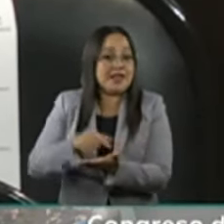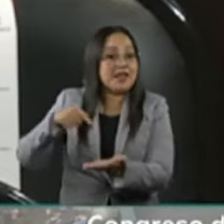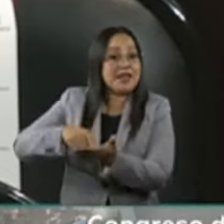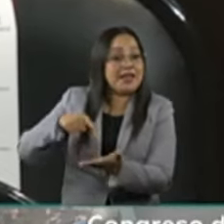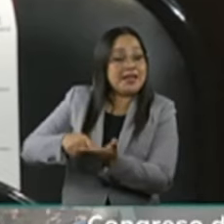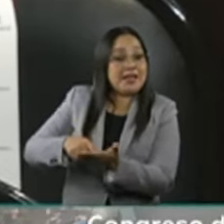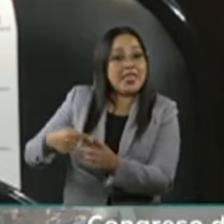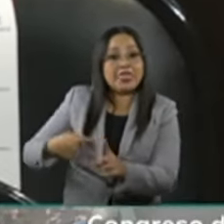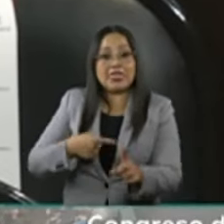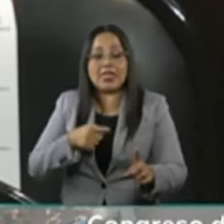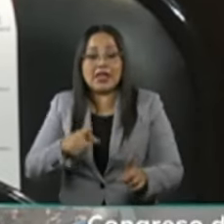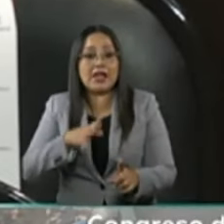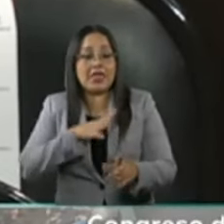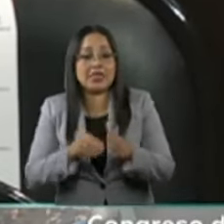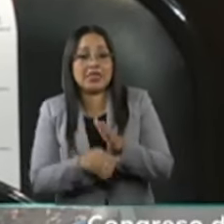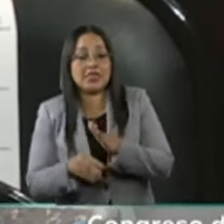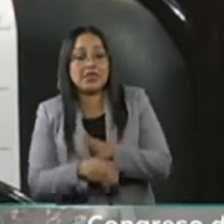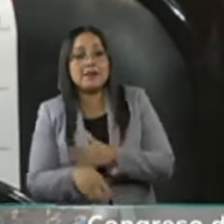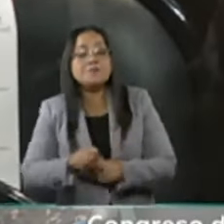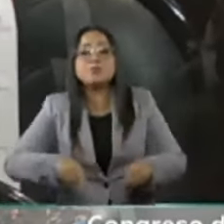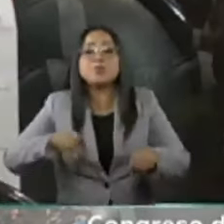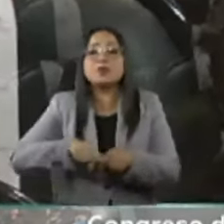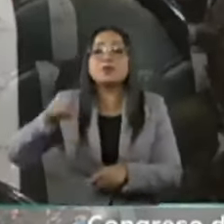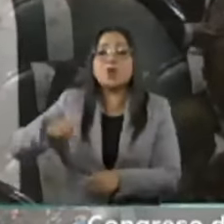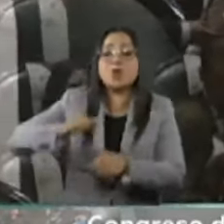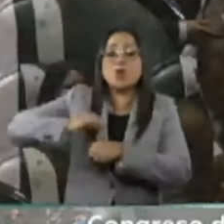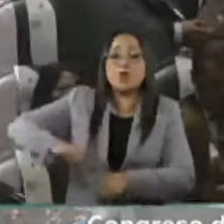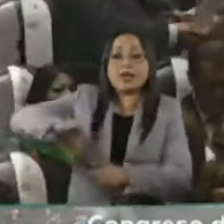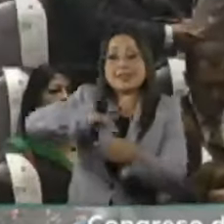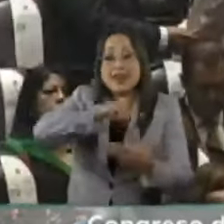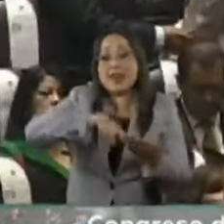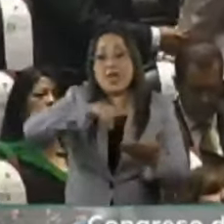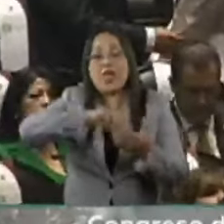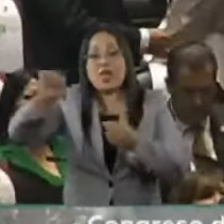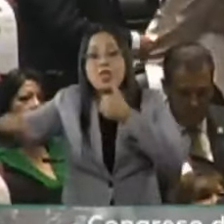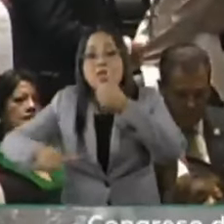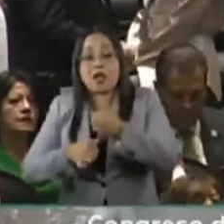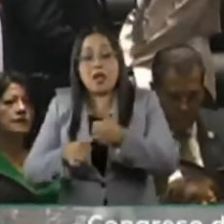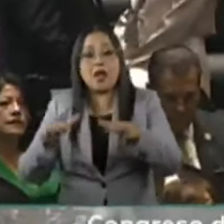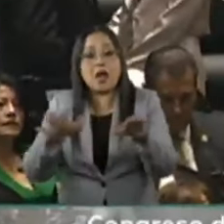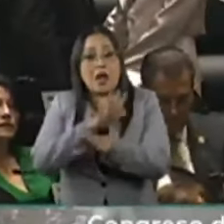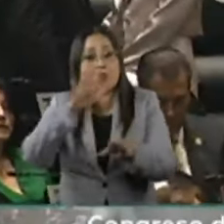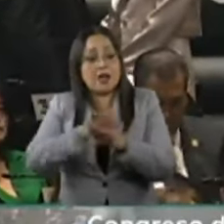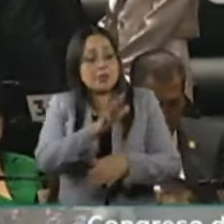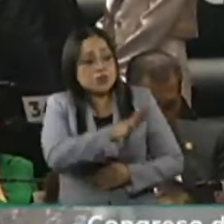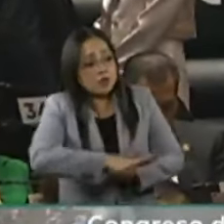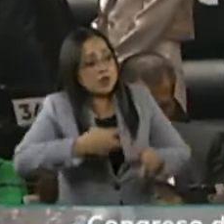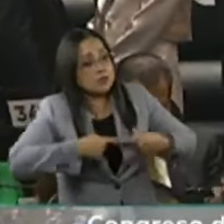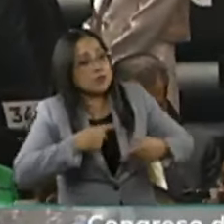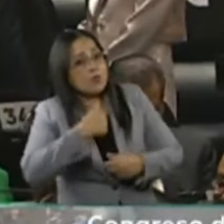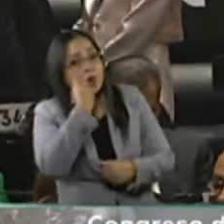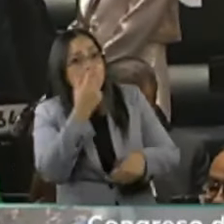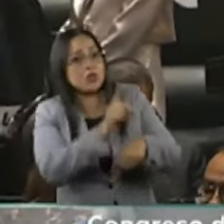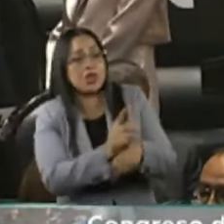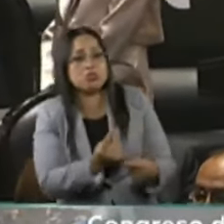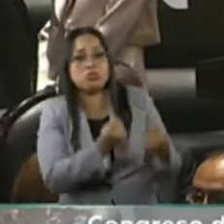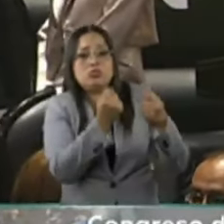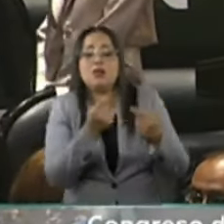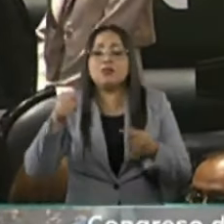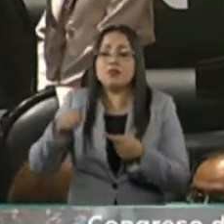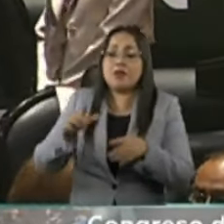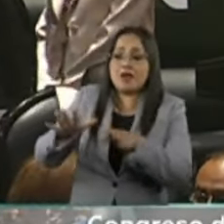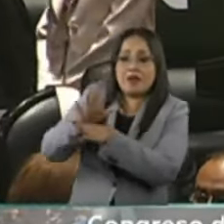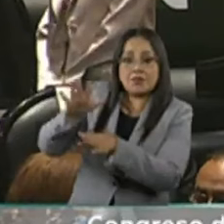ley y de sumisión de autoridades electorales que permitieron que se alterara la voluntad popular. Desde la